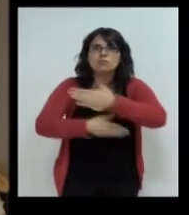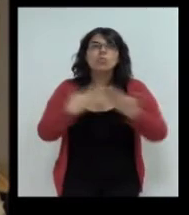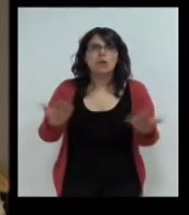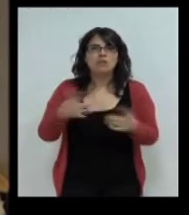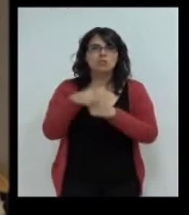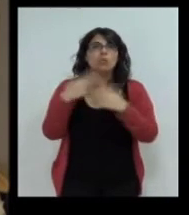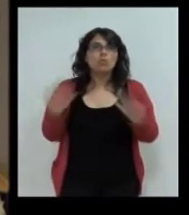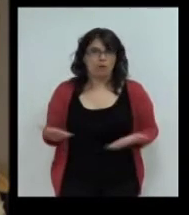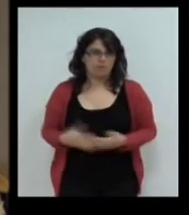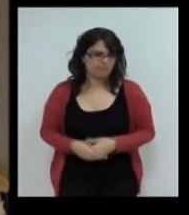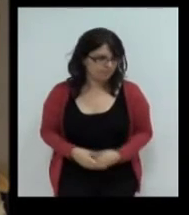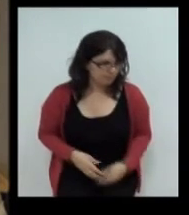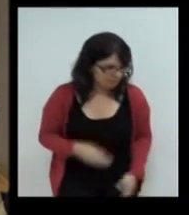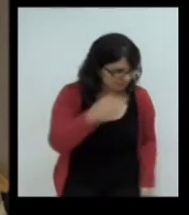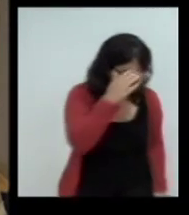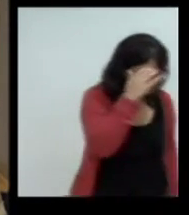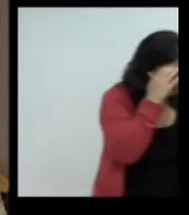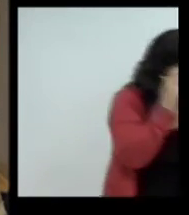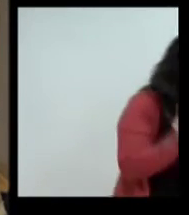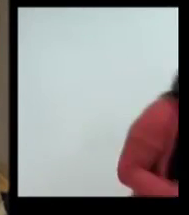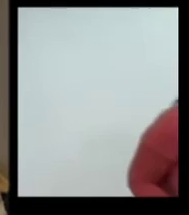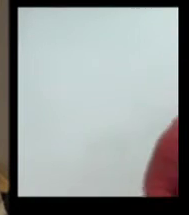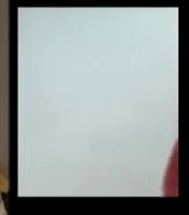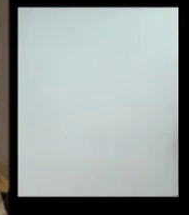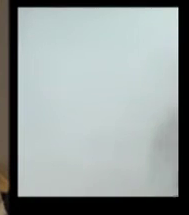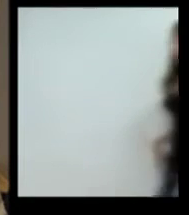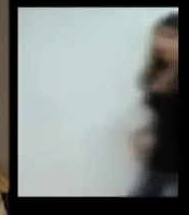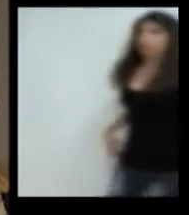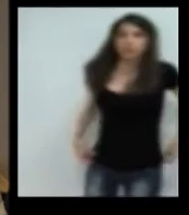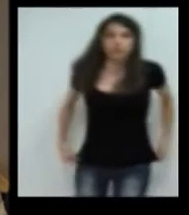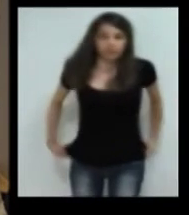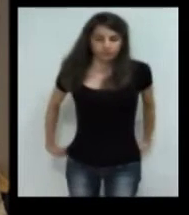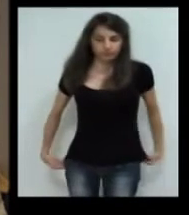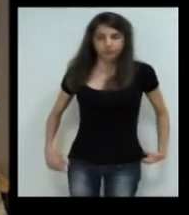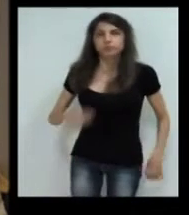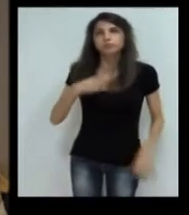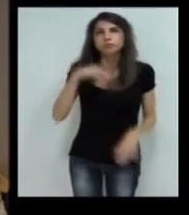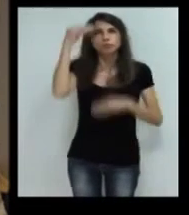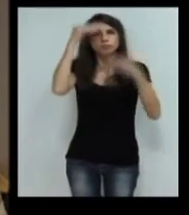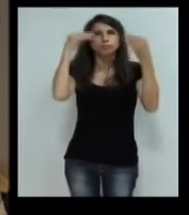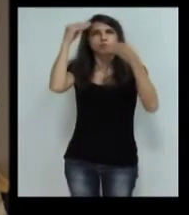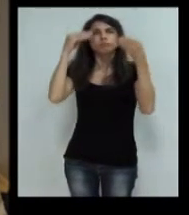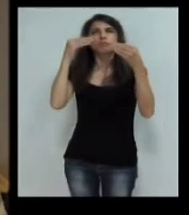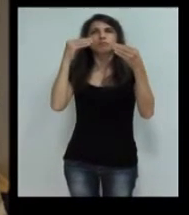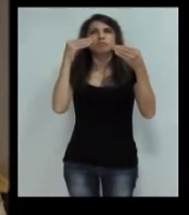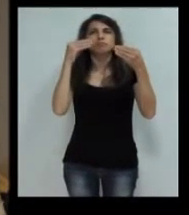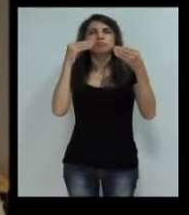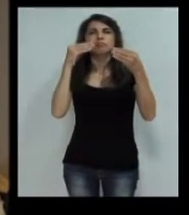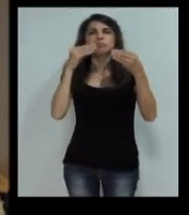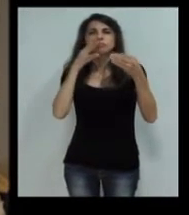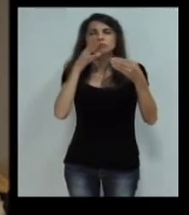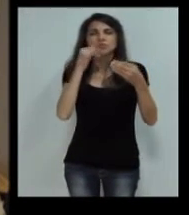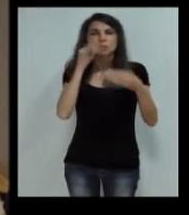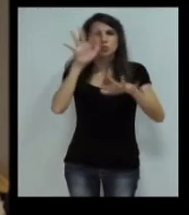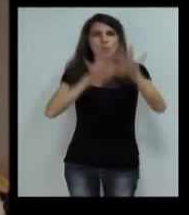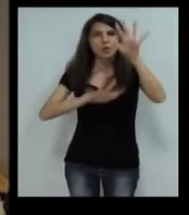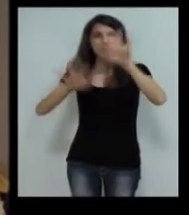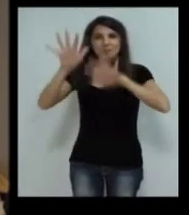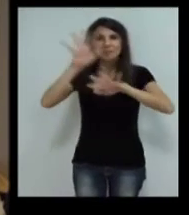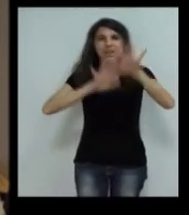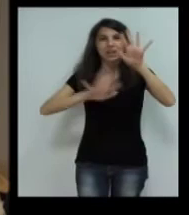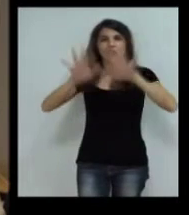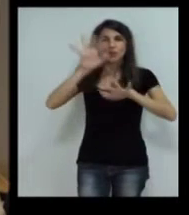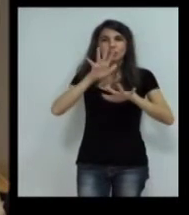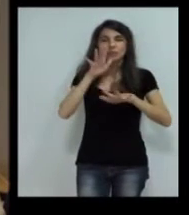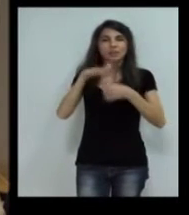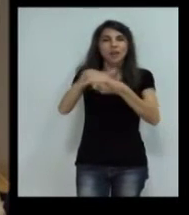Vale, esto me da pie a plantearos también otro tema, y es que puesto que está tan complejo, ¿no?, también por el